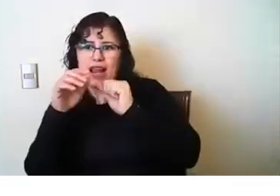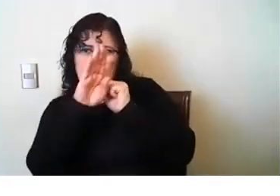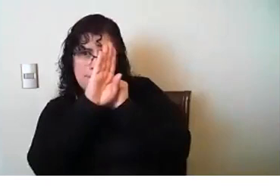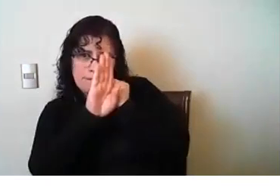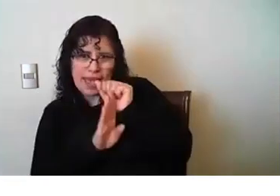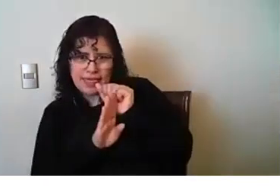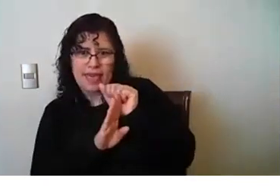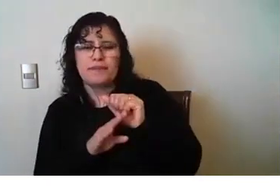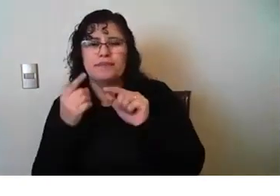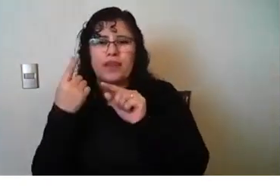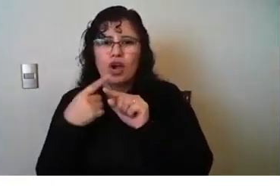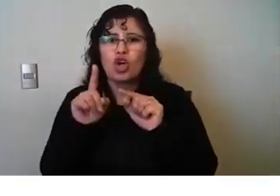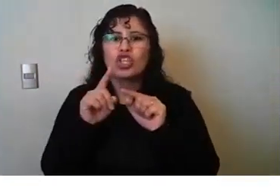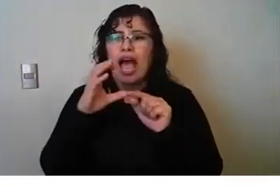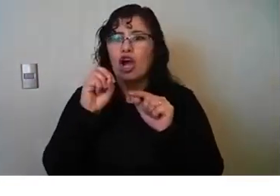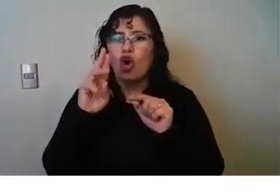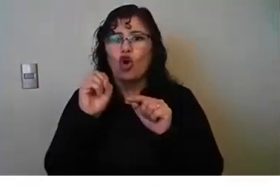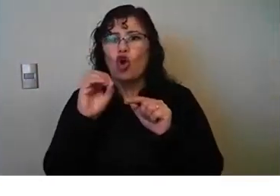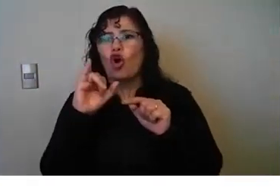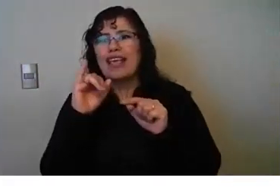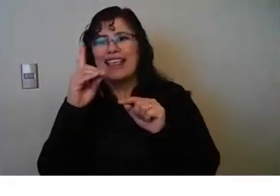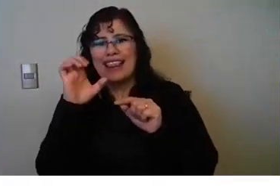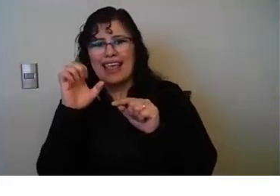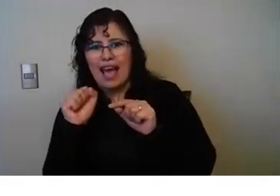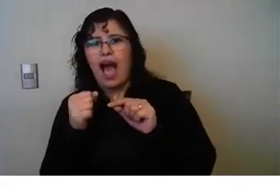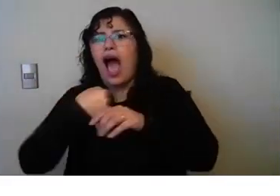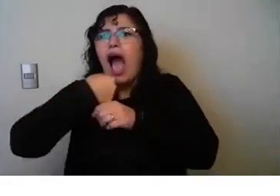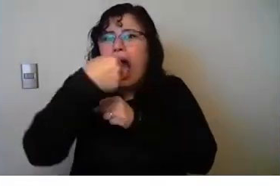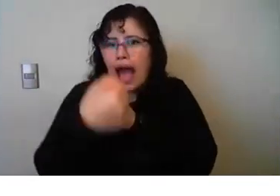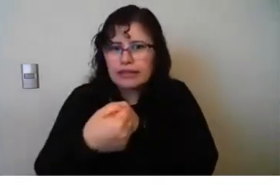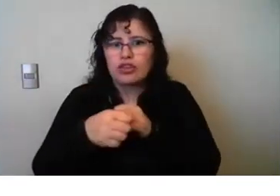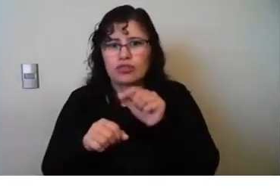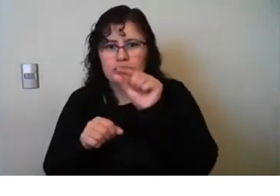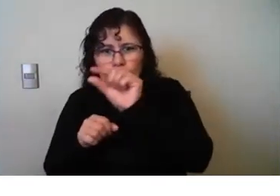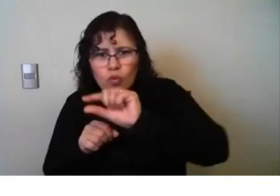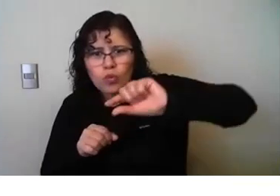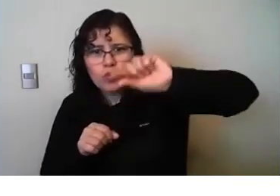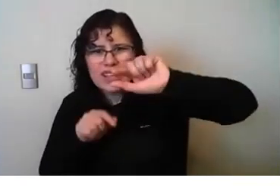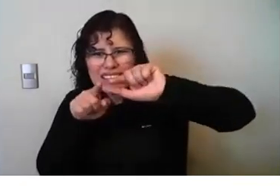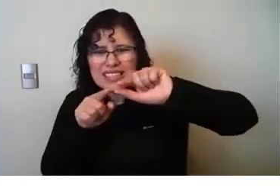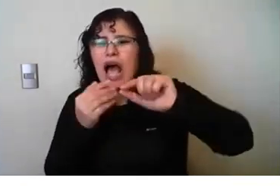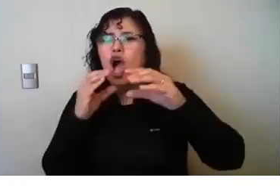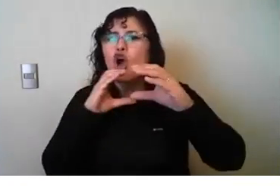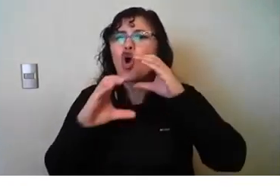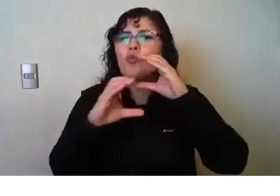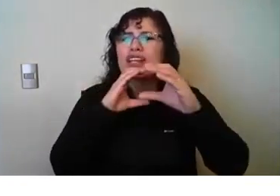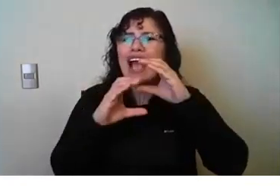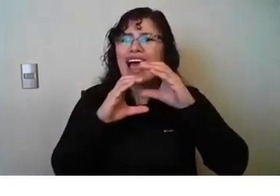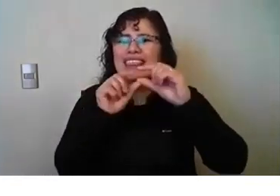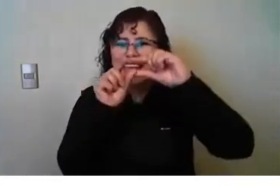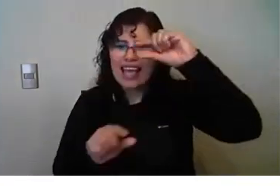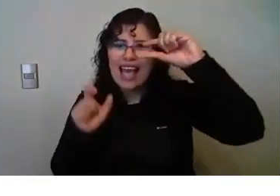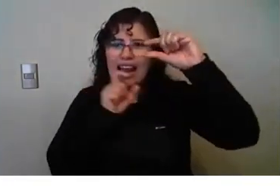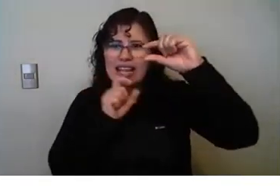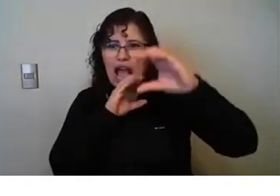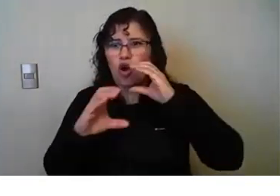una arteria denominada coroidia anterior y esta que es la arteria comunicante posterior. Todos